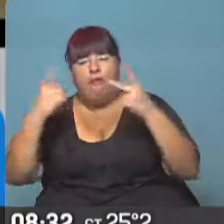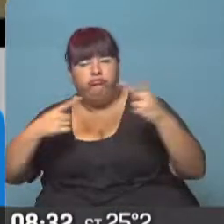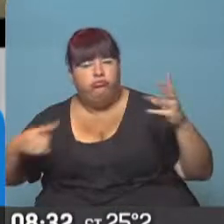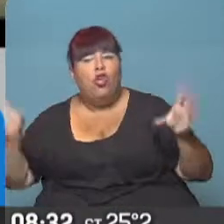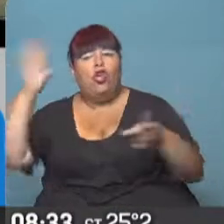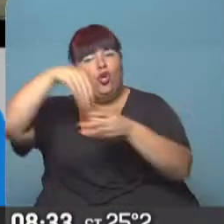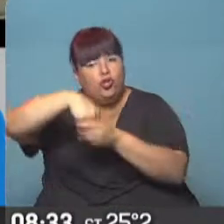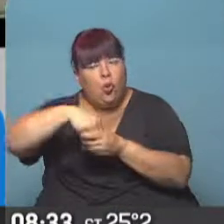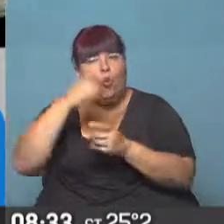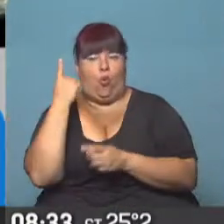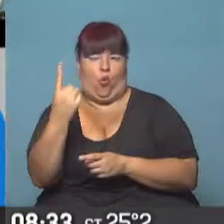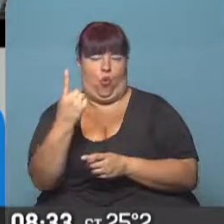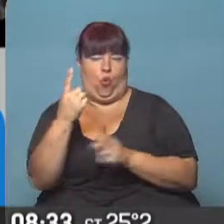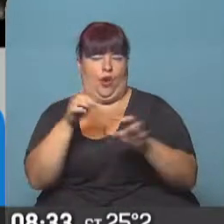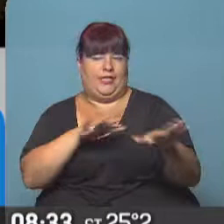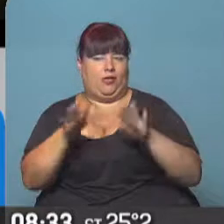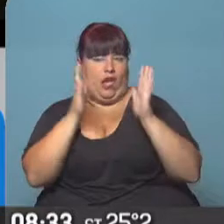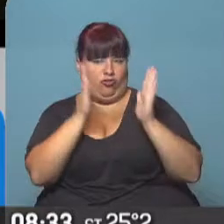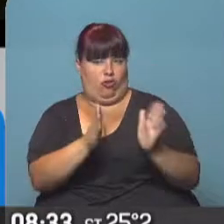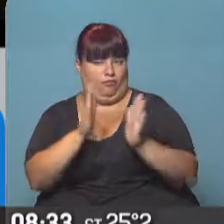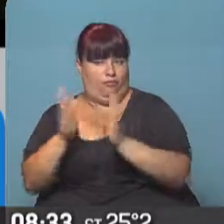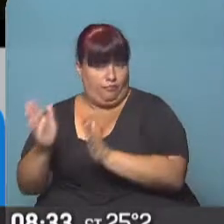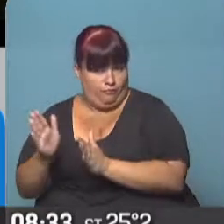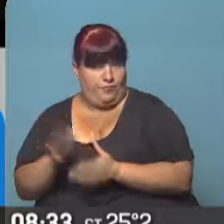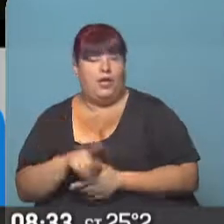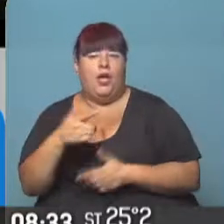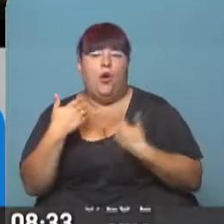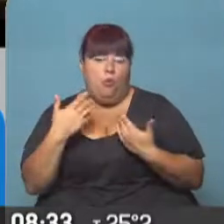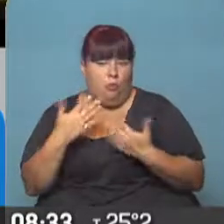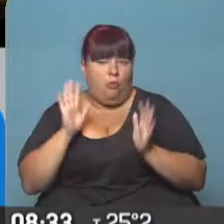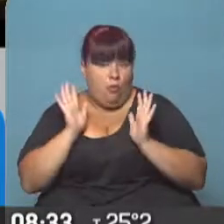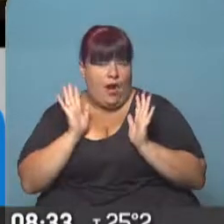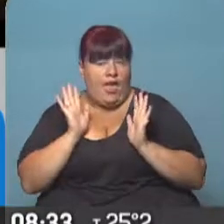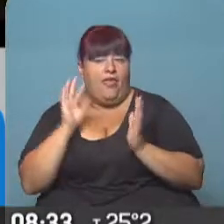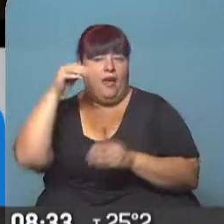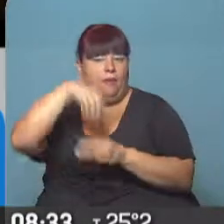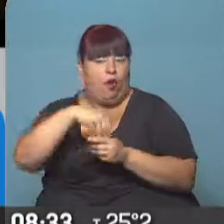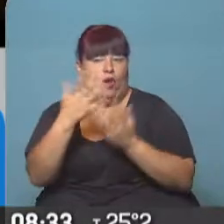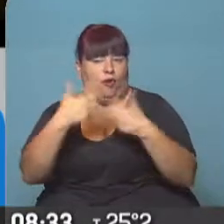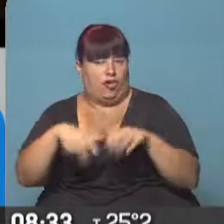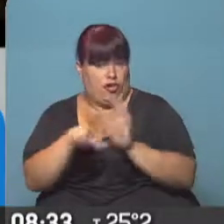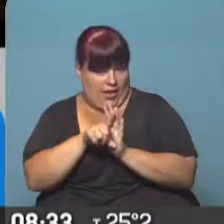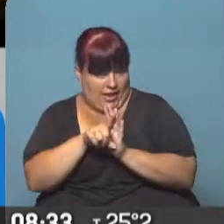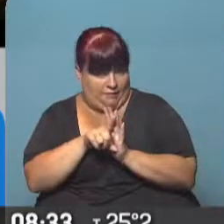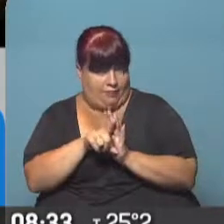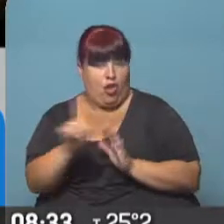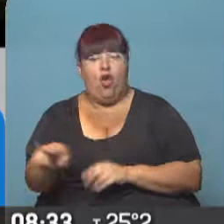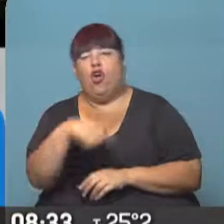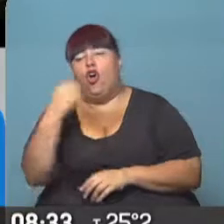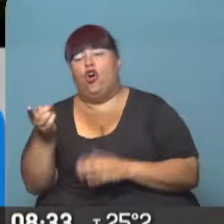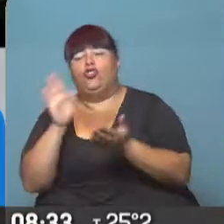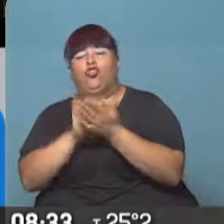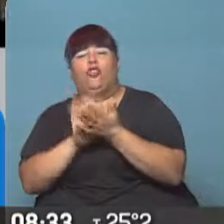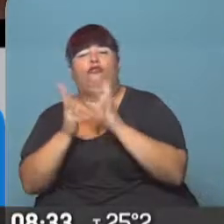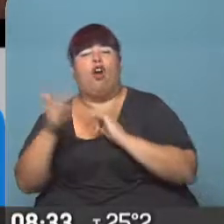todo dentro de un contexto determinado, que eso se puede perfectamente colocar dentro de un proyecto de ley. Hay otro que tiene que ver con el